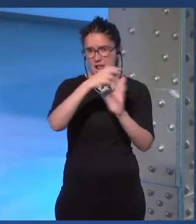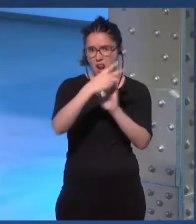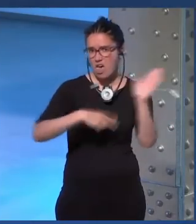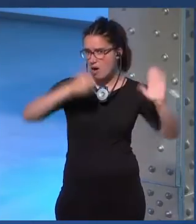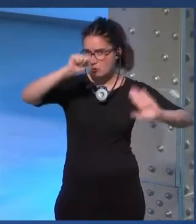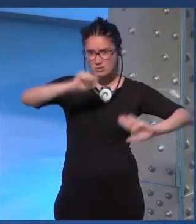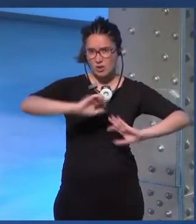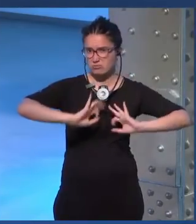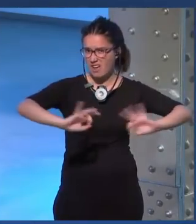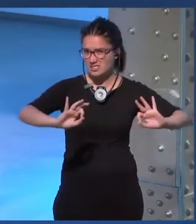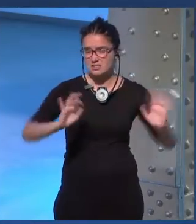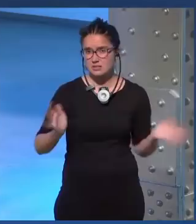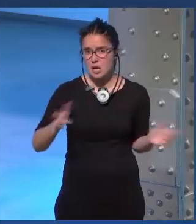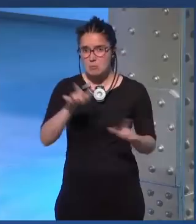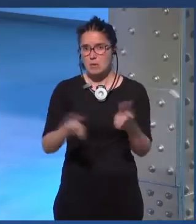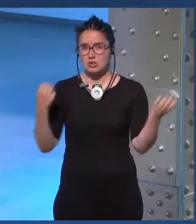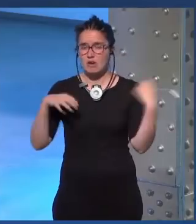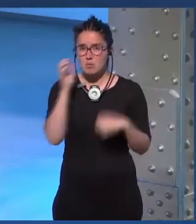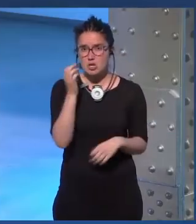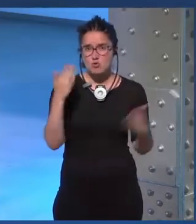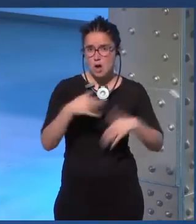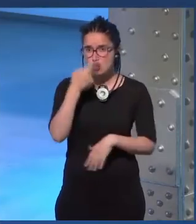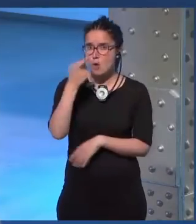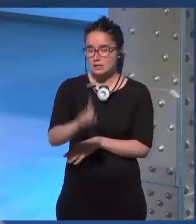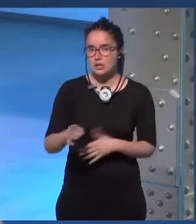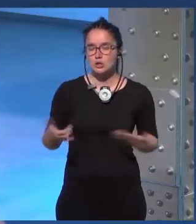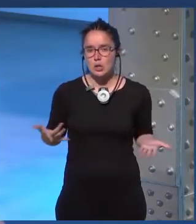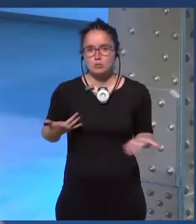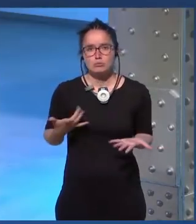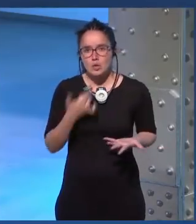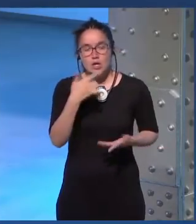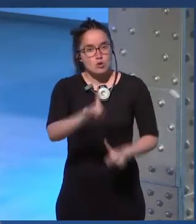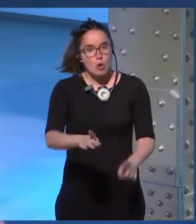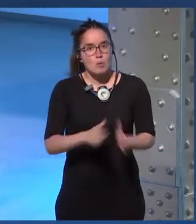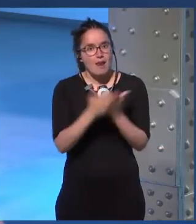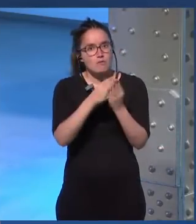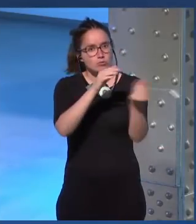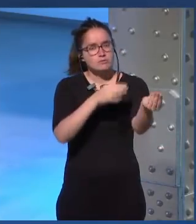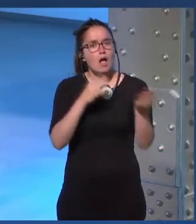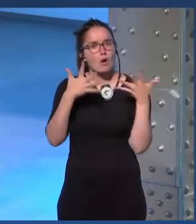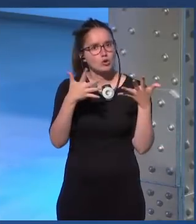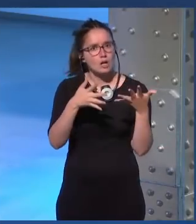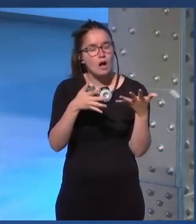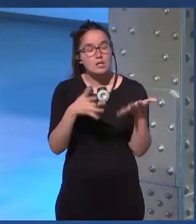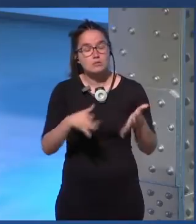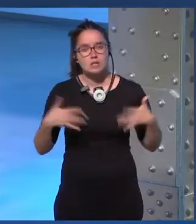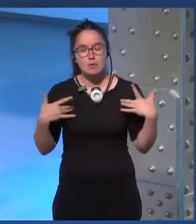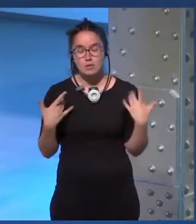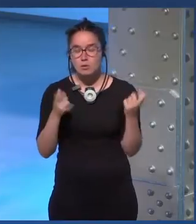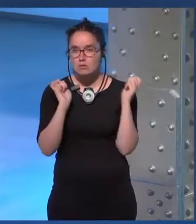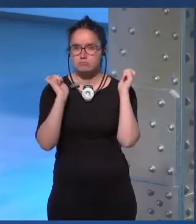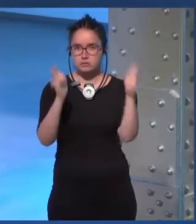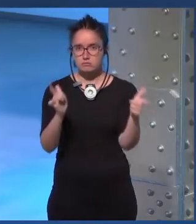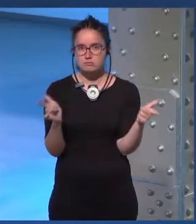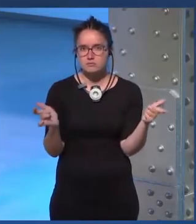es muy de tío eso no hay personajes femeninos no me interesa entonces tú llegabas y le decías no pues léete esto o léete lo otro y de repente cuando te quieres dar